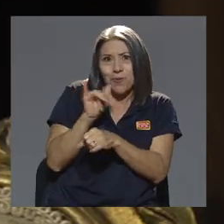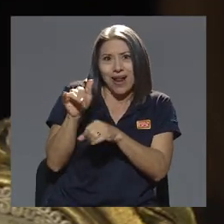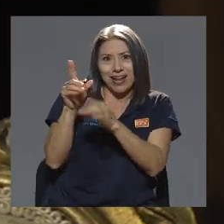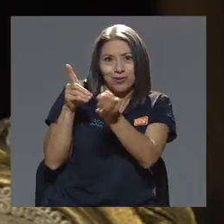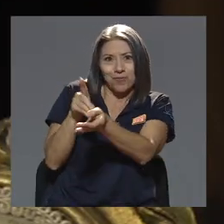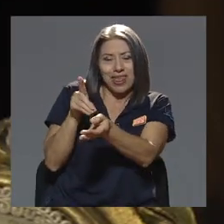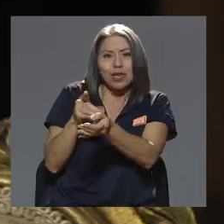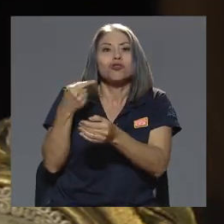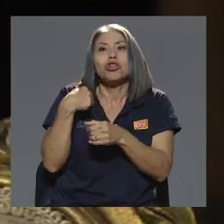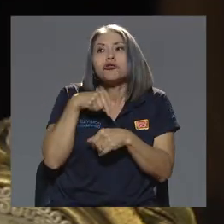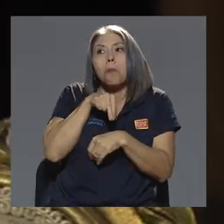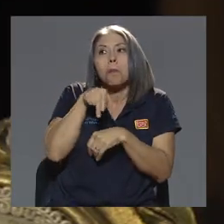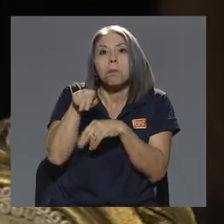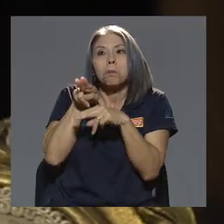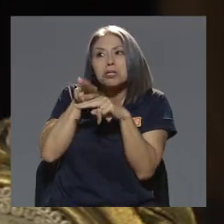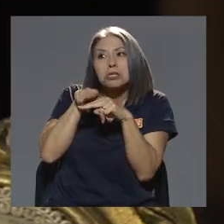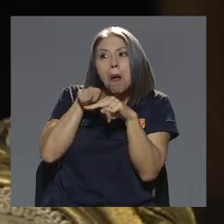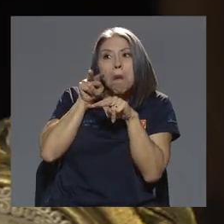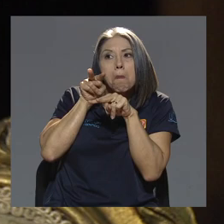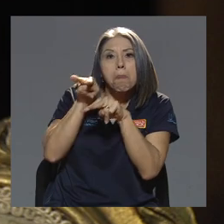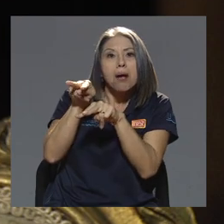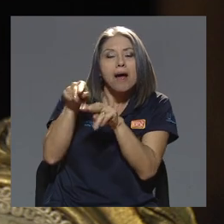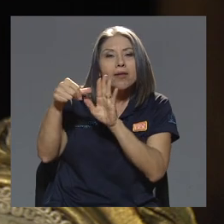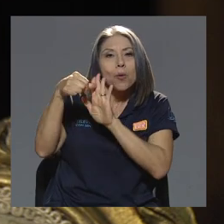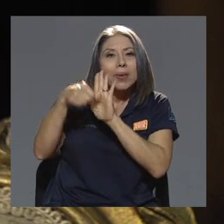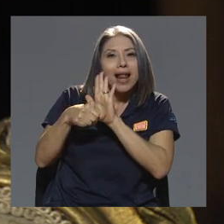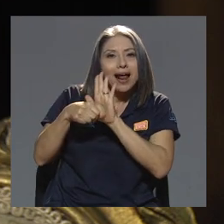operar. Y me impresionaba mucho